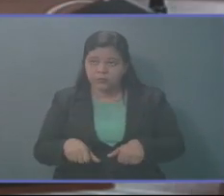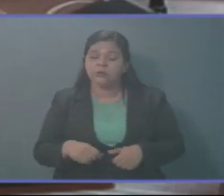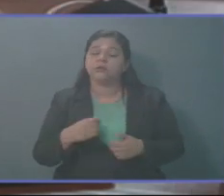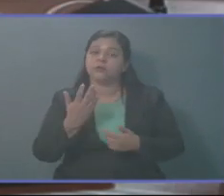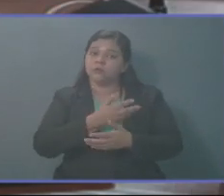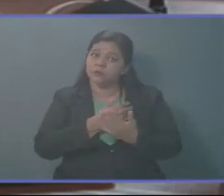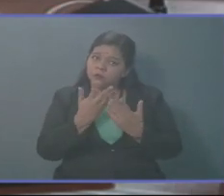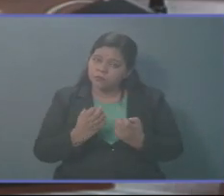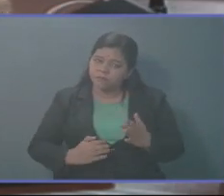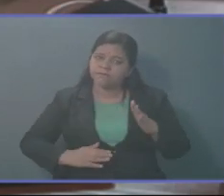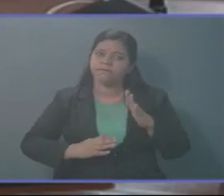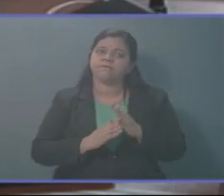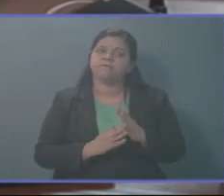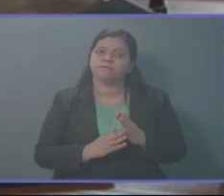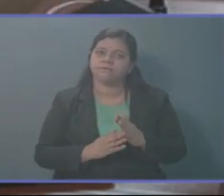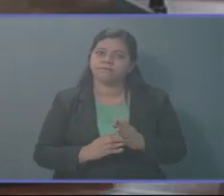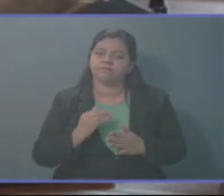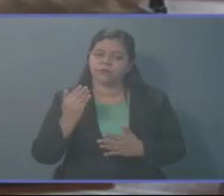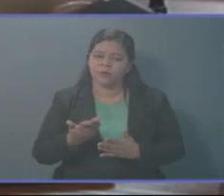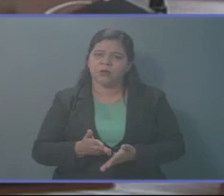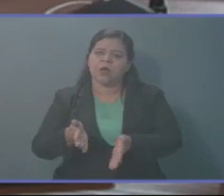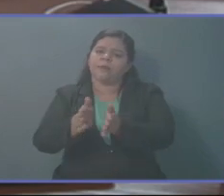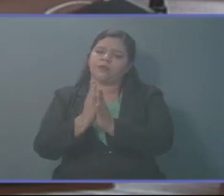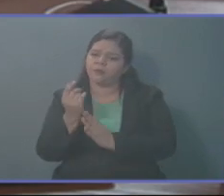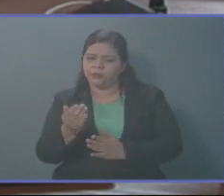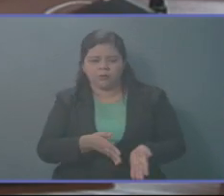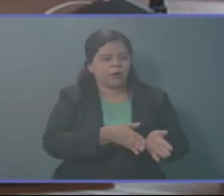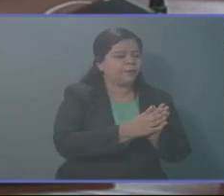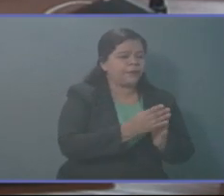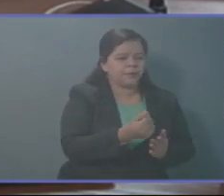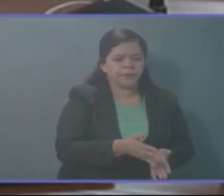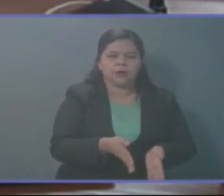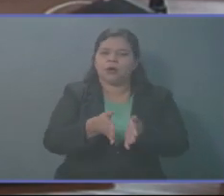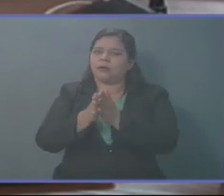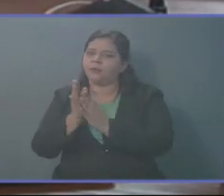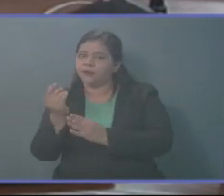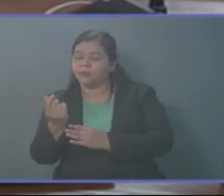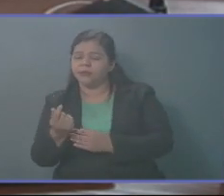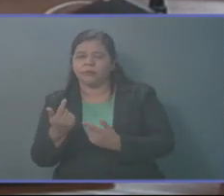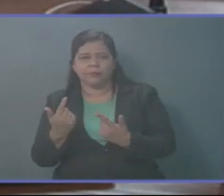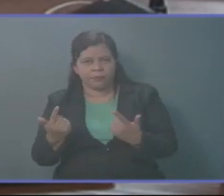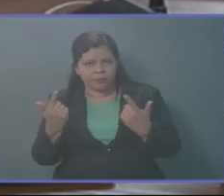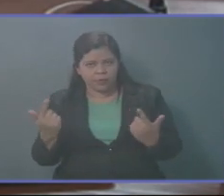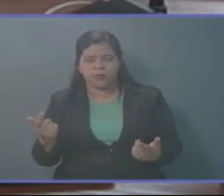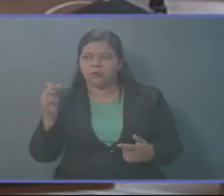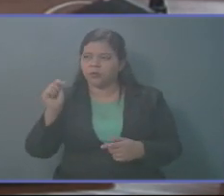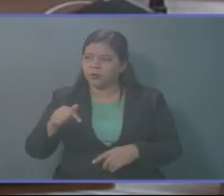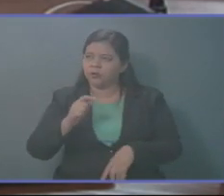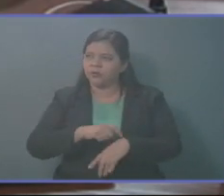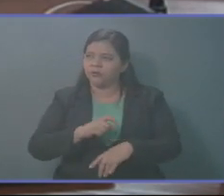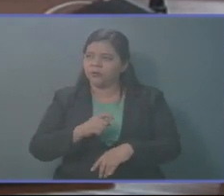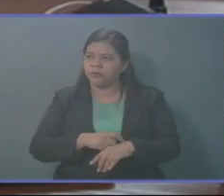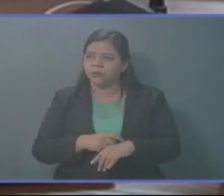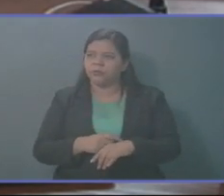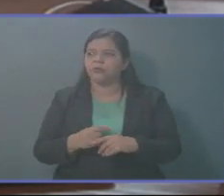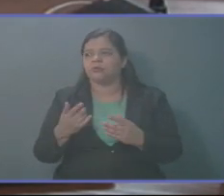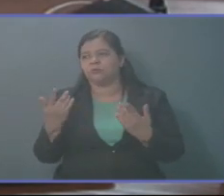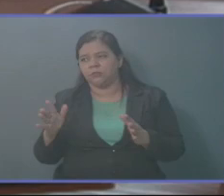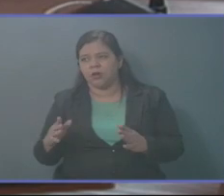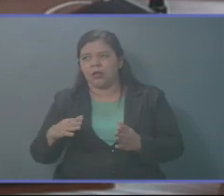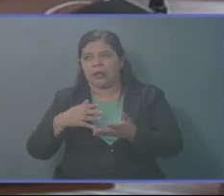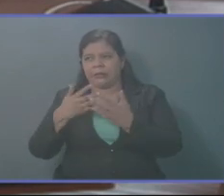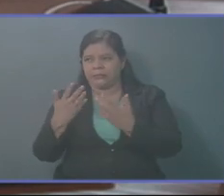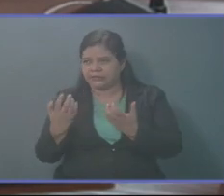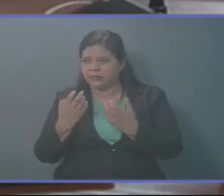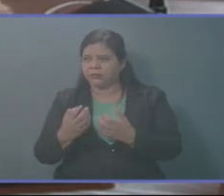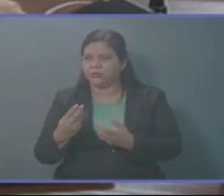ponerle frenos a esa pedidera de dinero, sobre todo cuando se viene a dar en una forma dual los destinos que se le